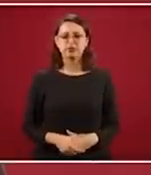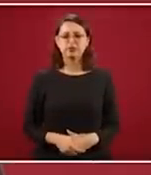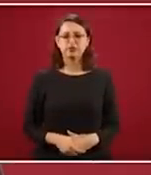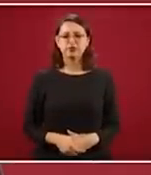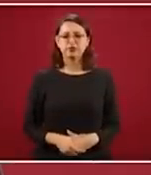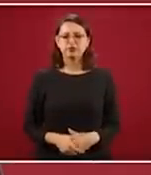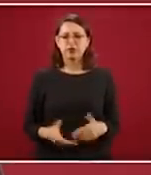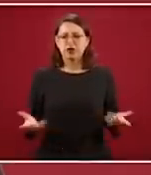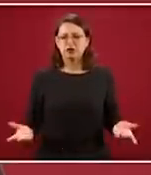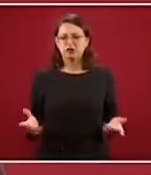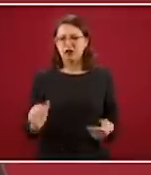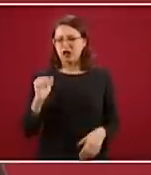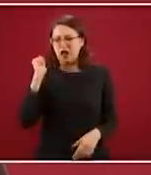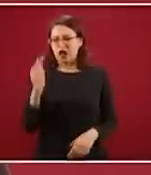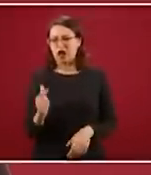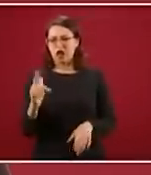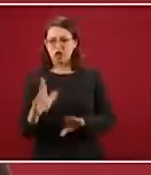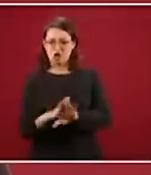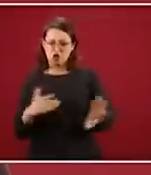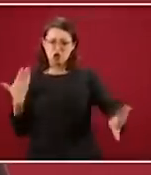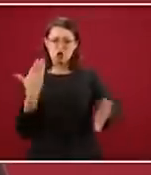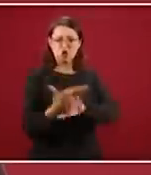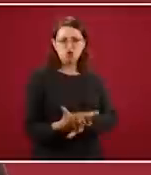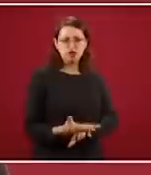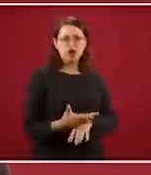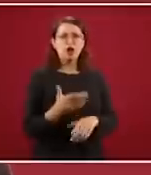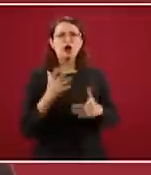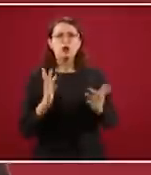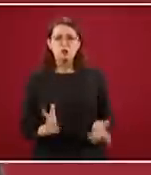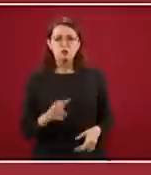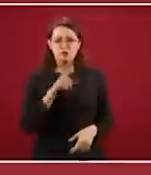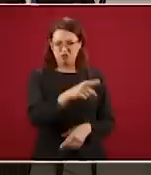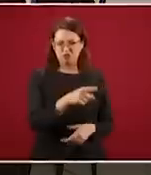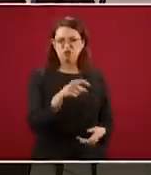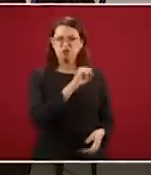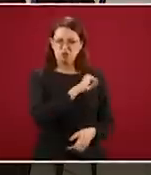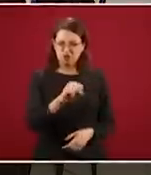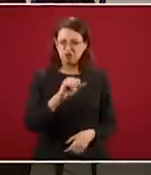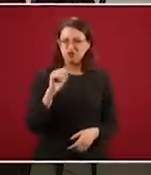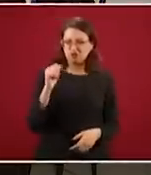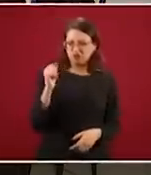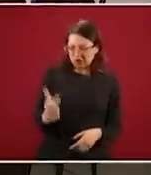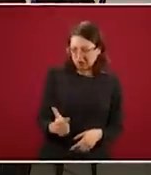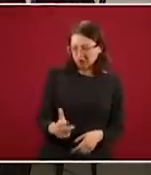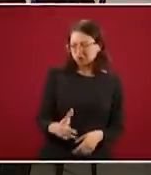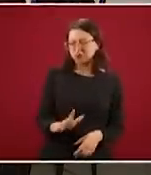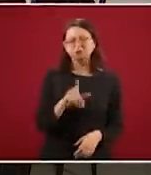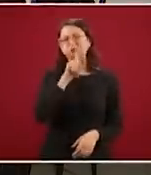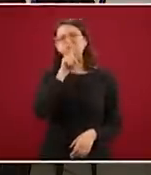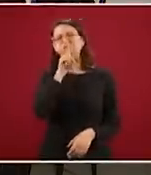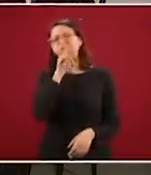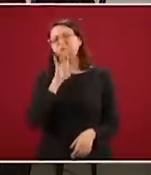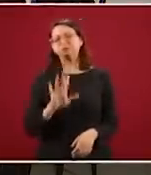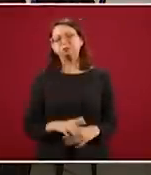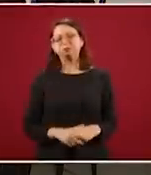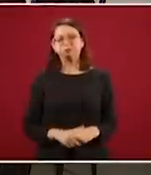fe en el periódico, sino que esto debe